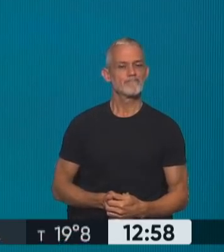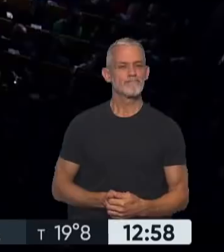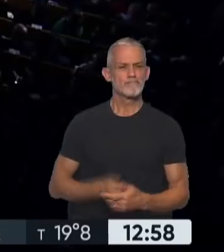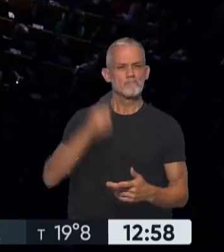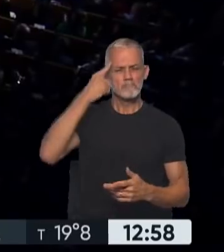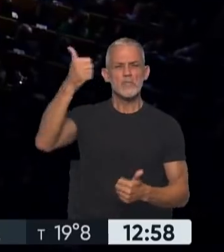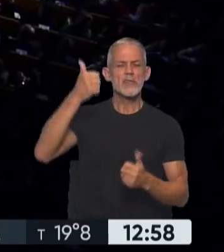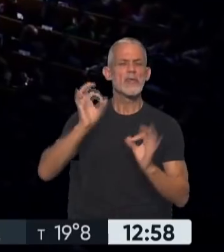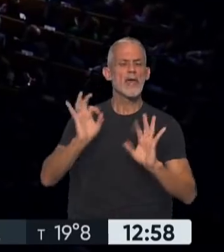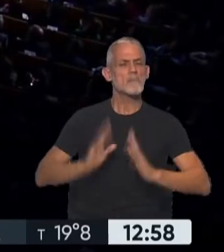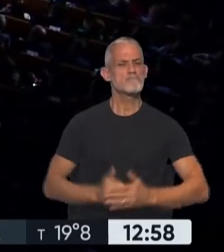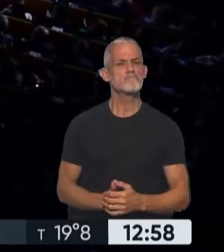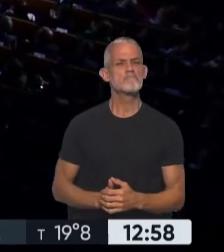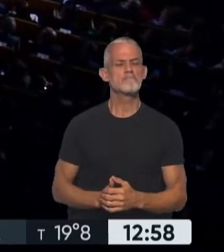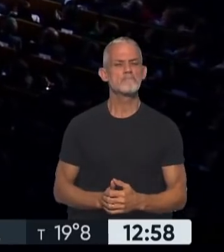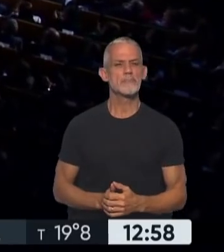Gran idea.